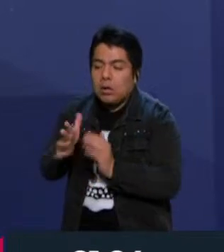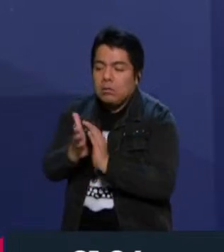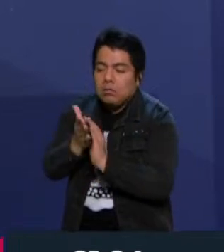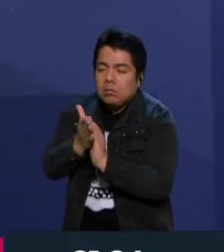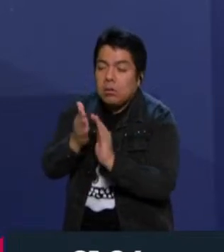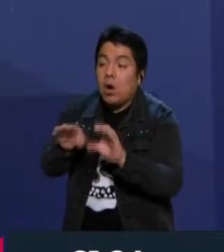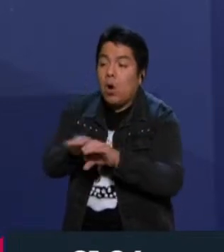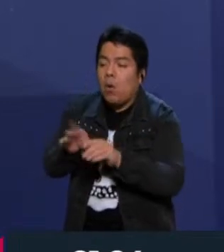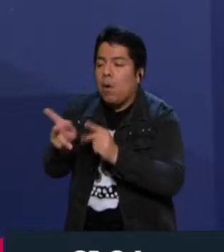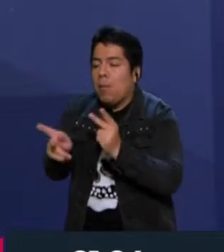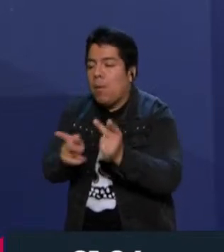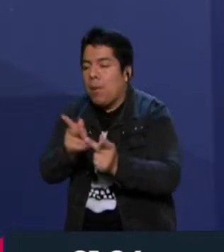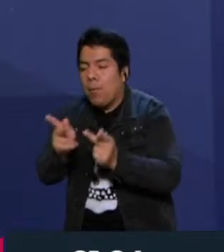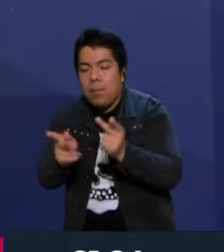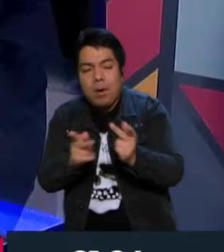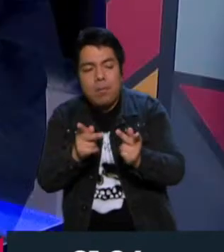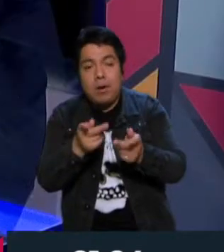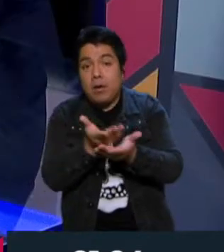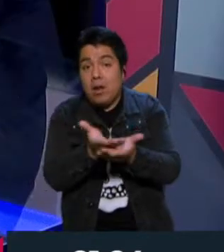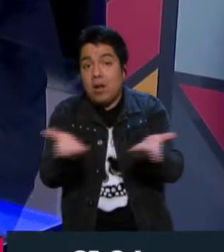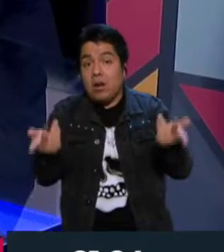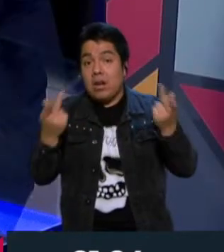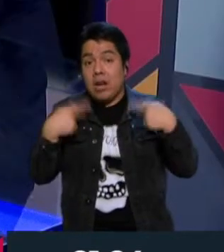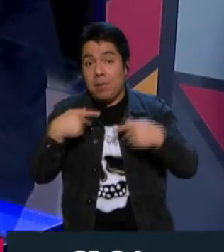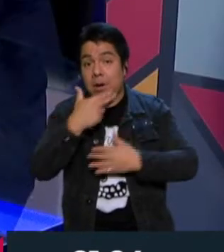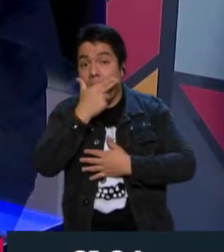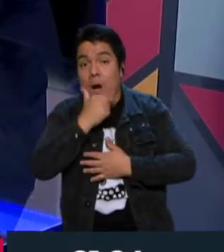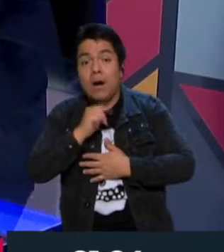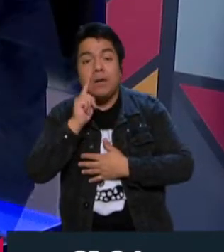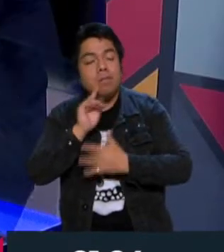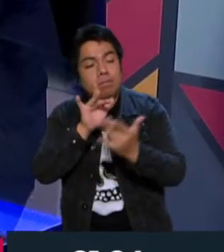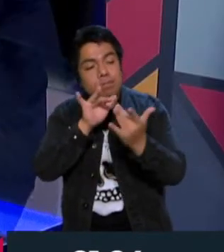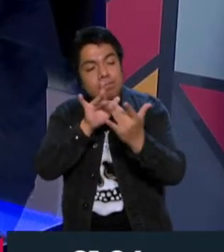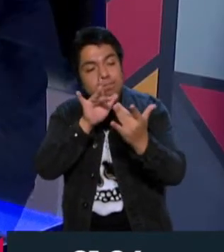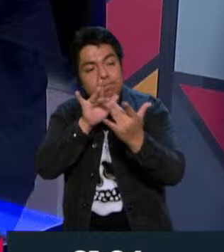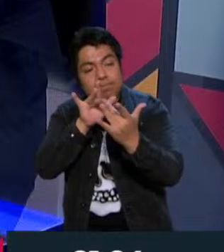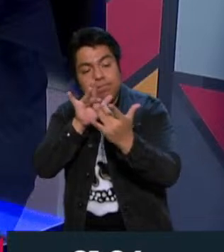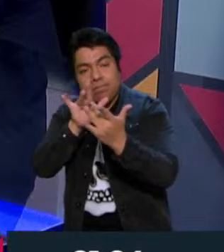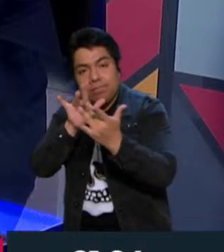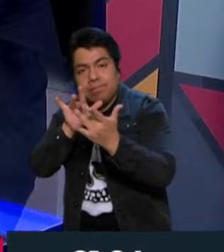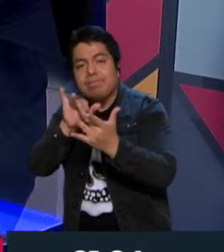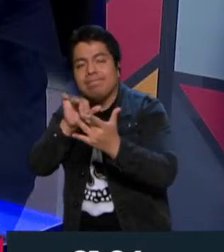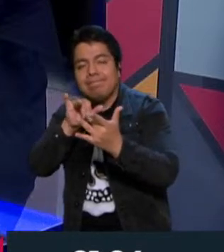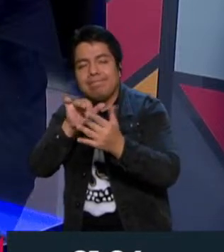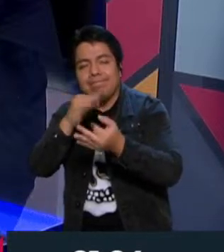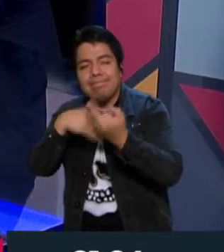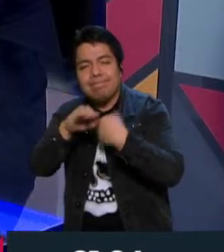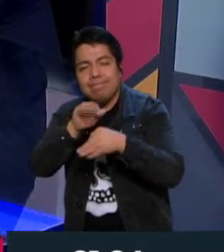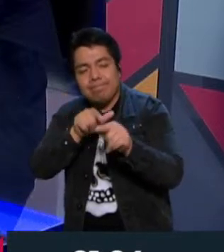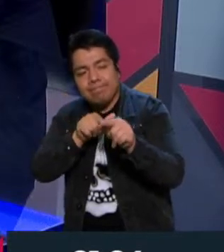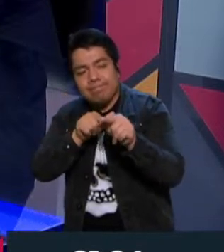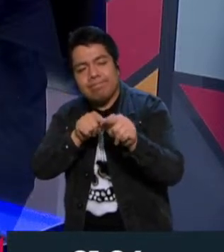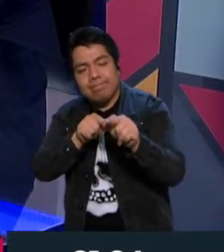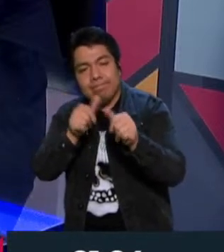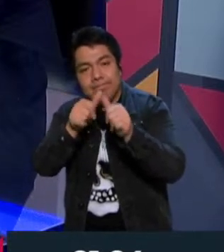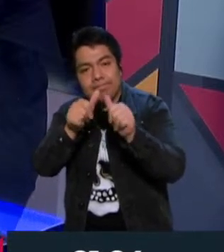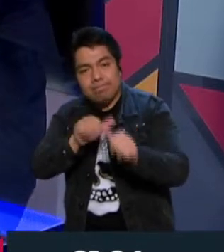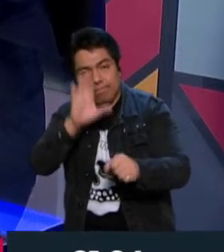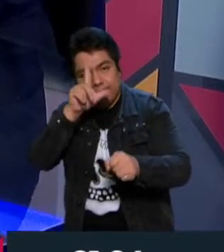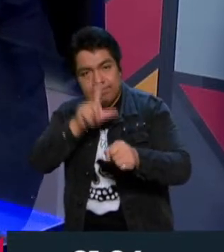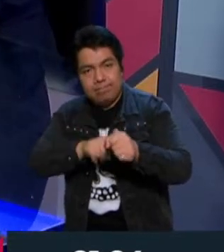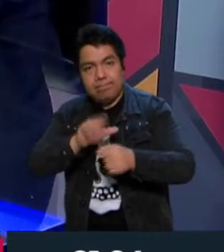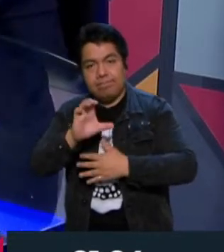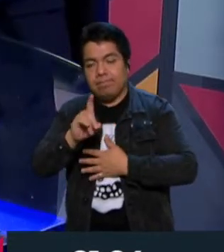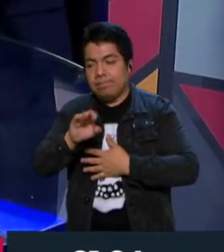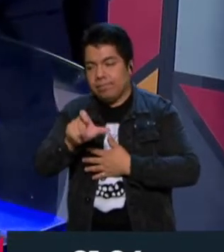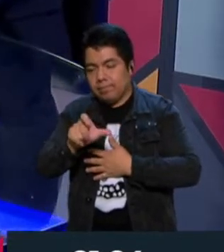etcétera. Vamos a estar muy en contacto con la gente justo para construir y seguir construyendo el arte y la cultura de la ciudad.